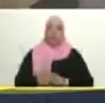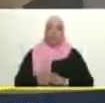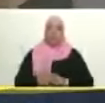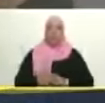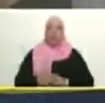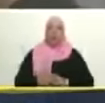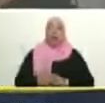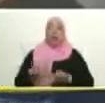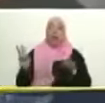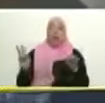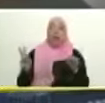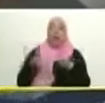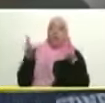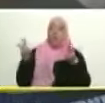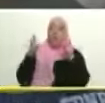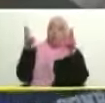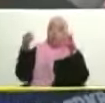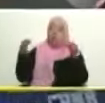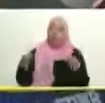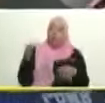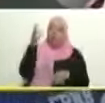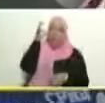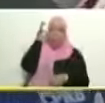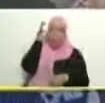Victoria asegurada con las mujeres.